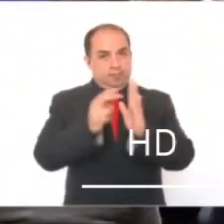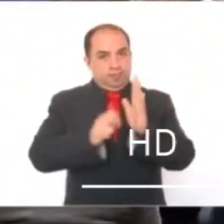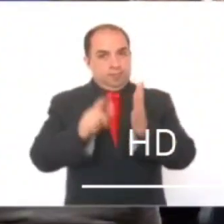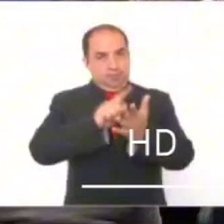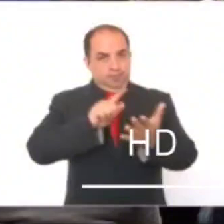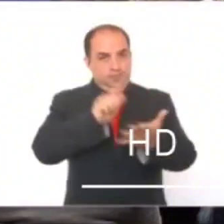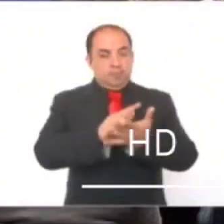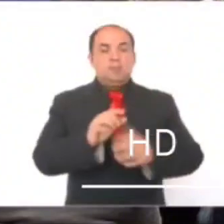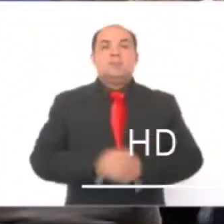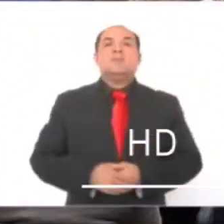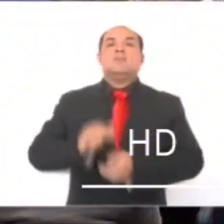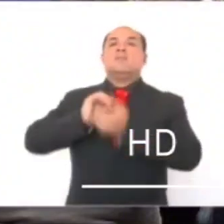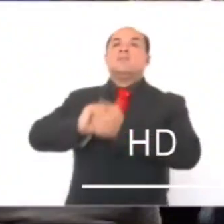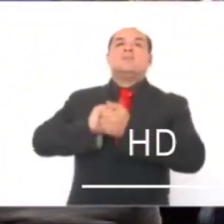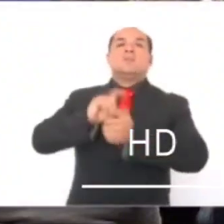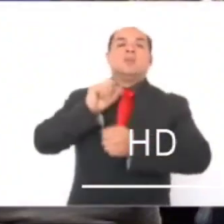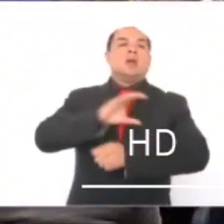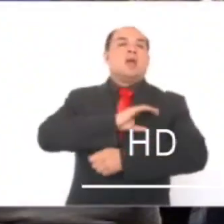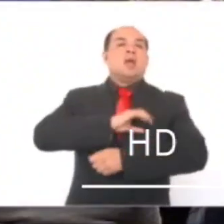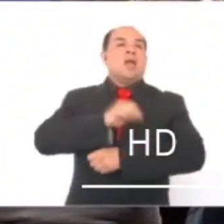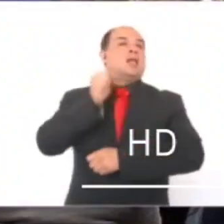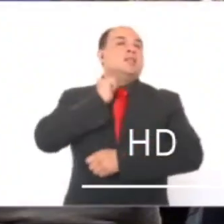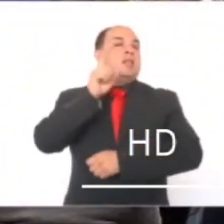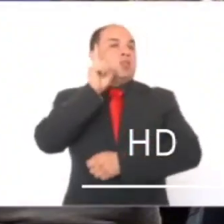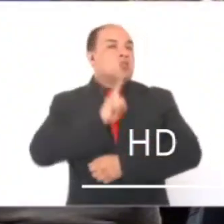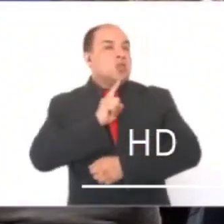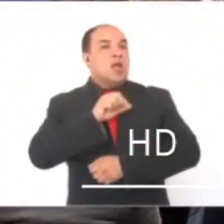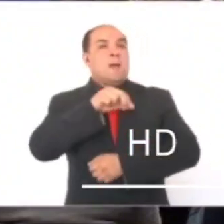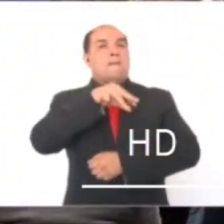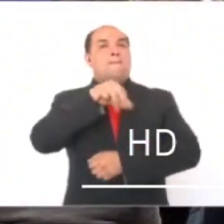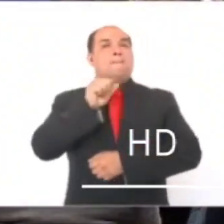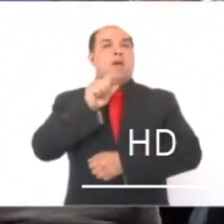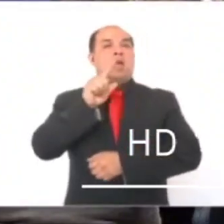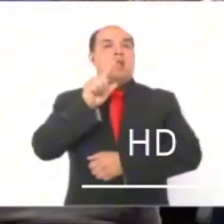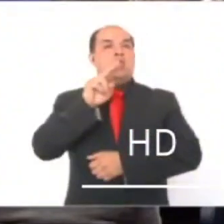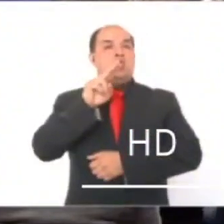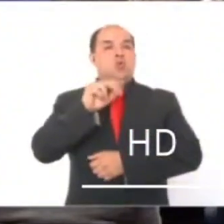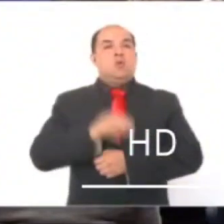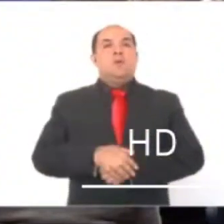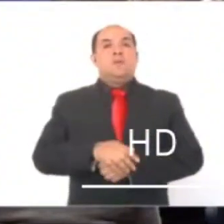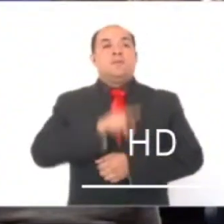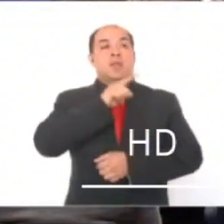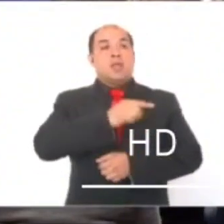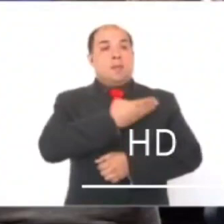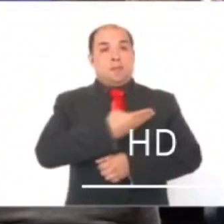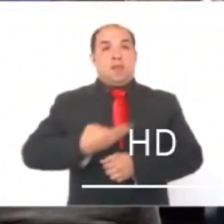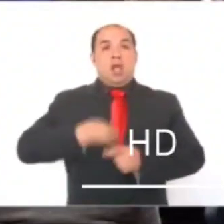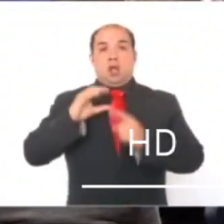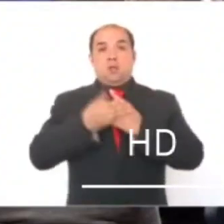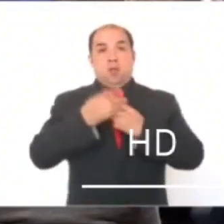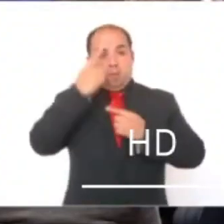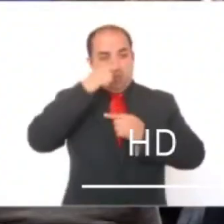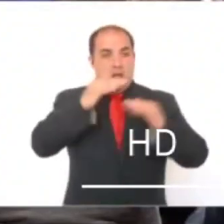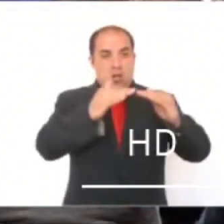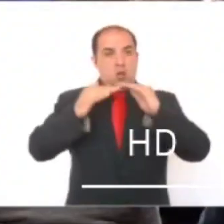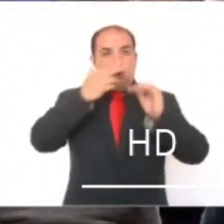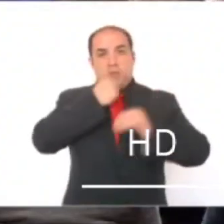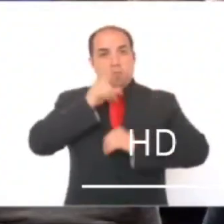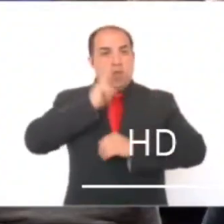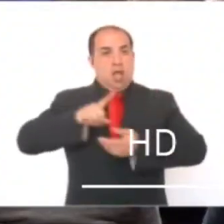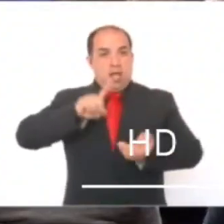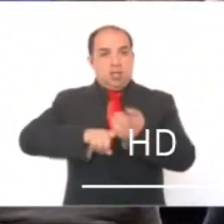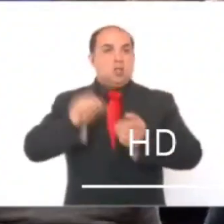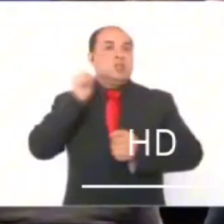También saludo con mucho cariño a la senadora Malú Micher, es la presidenta de la Comisión para la Igualdad de Género